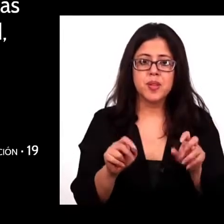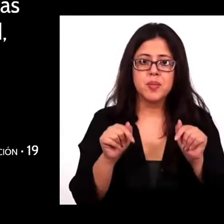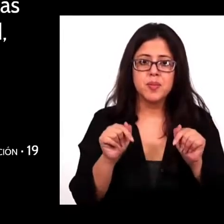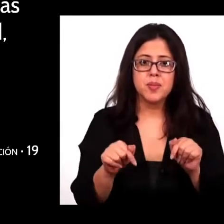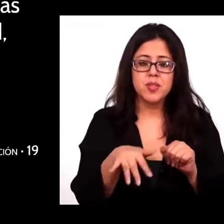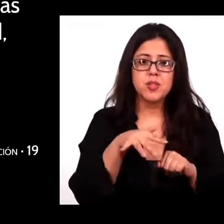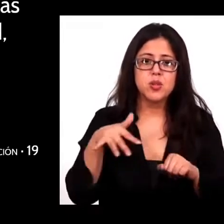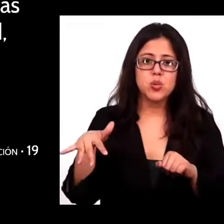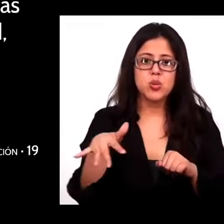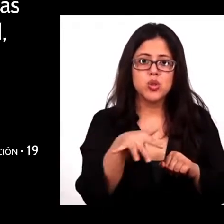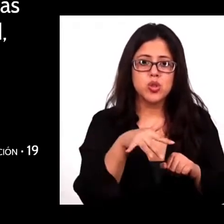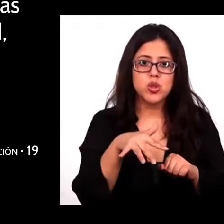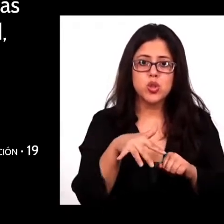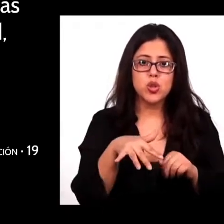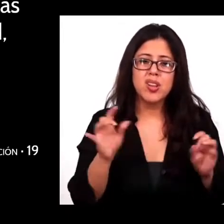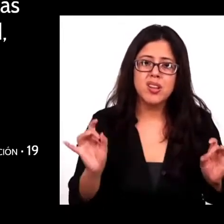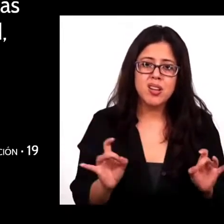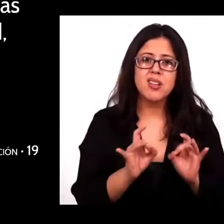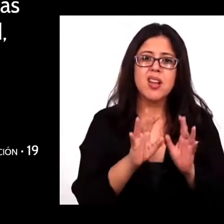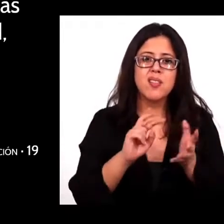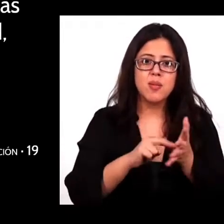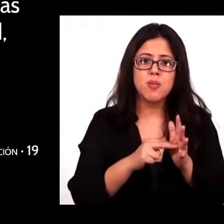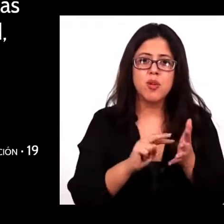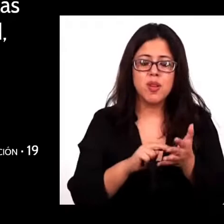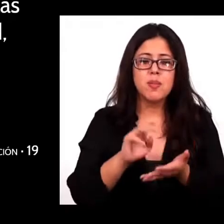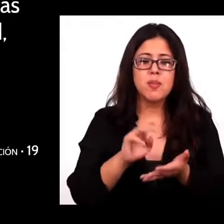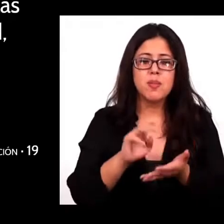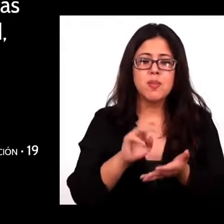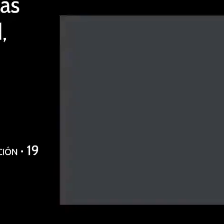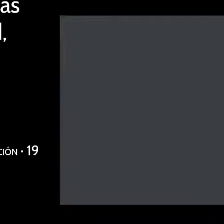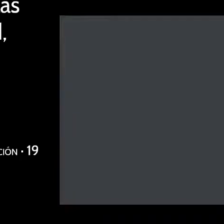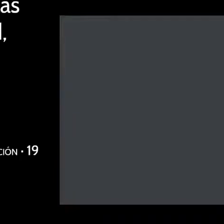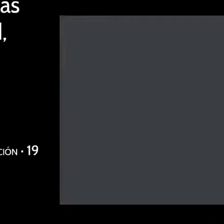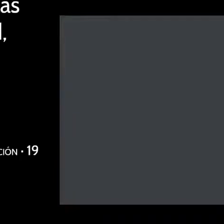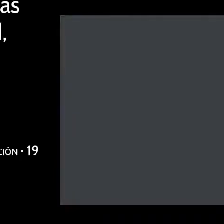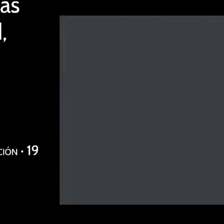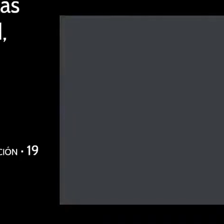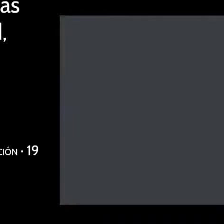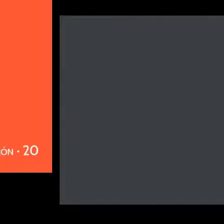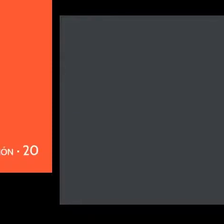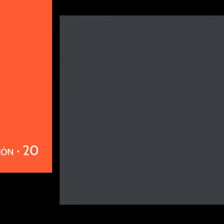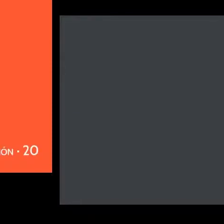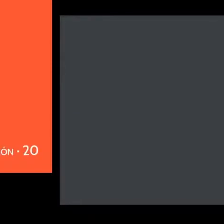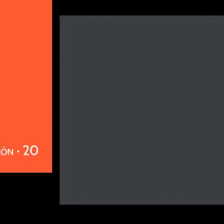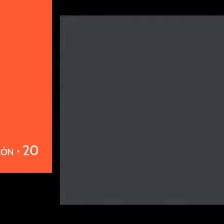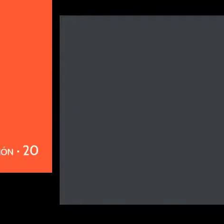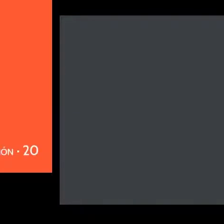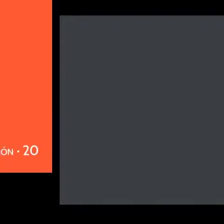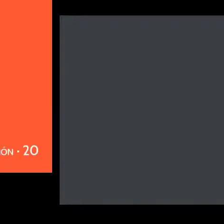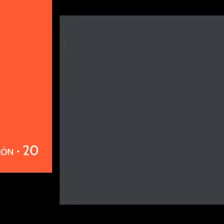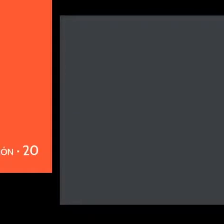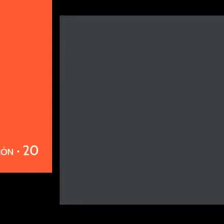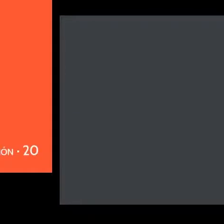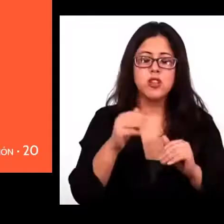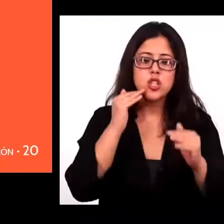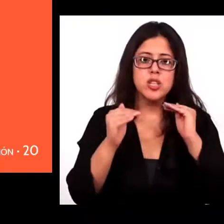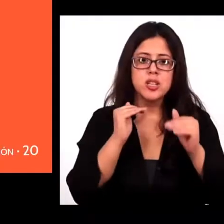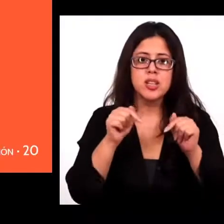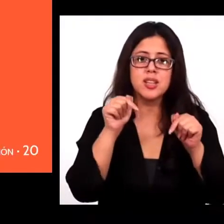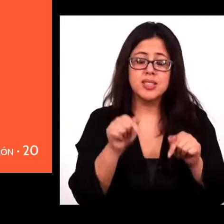hechos, graves deficiencias de parte del Estado que no han dado cumplimiento a las recomendaciones de la Defensoría de la Niñez. Y